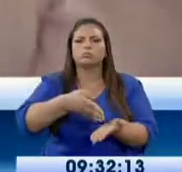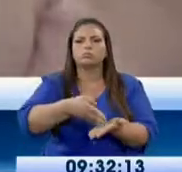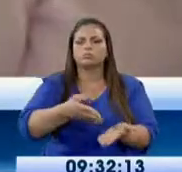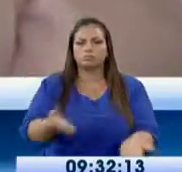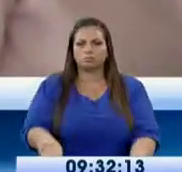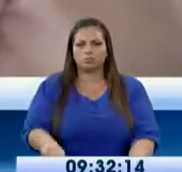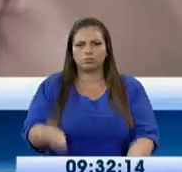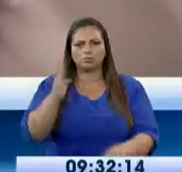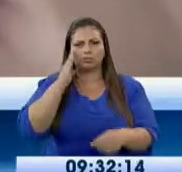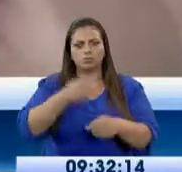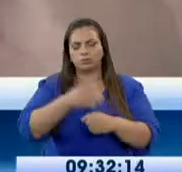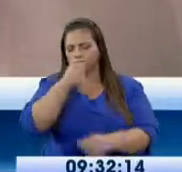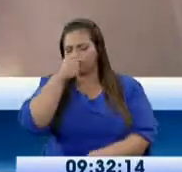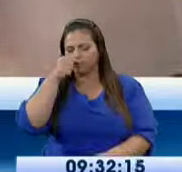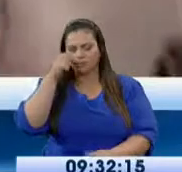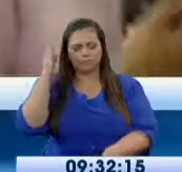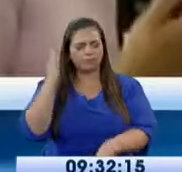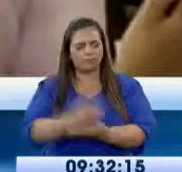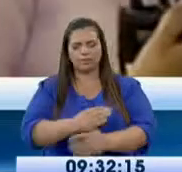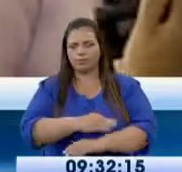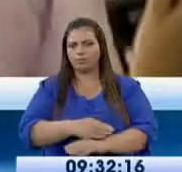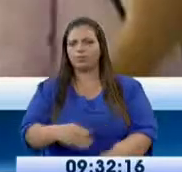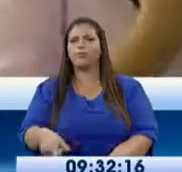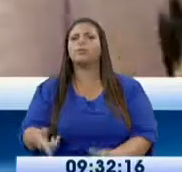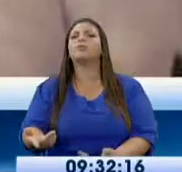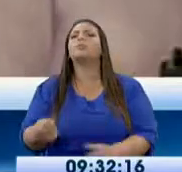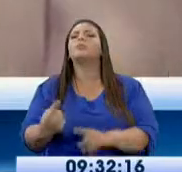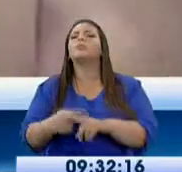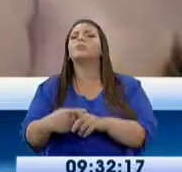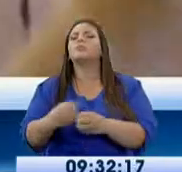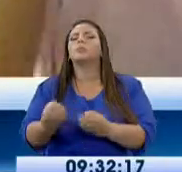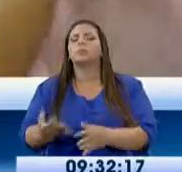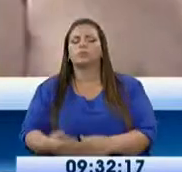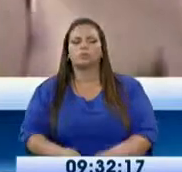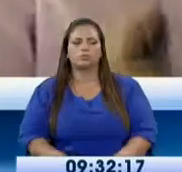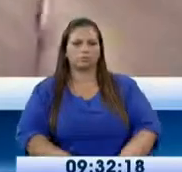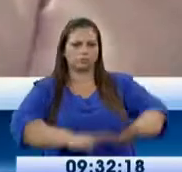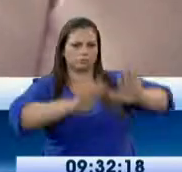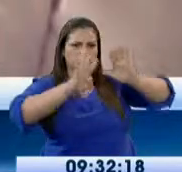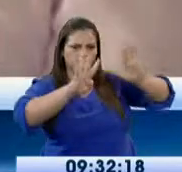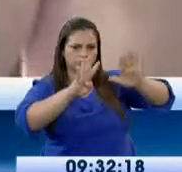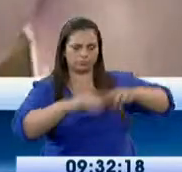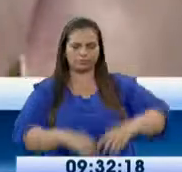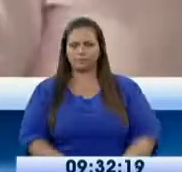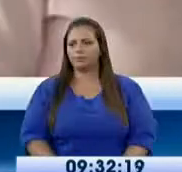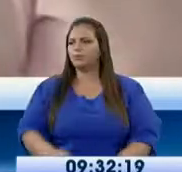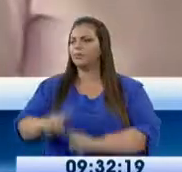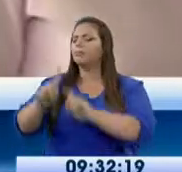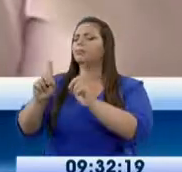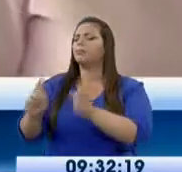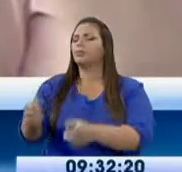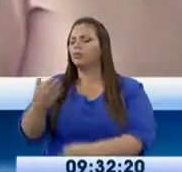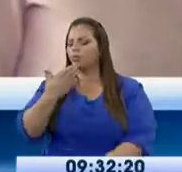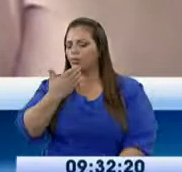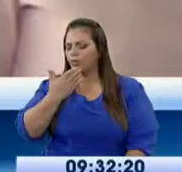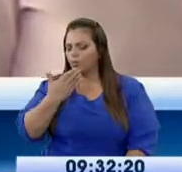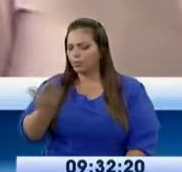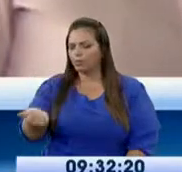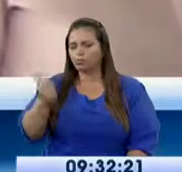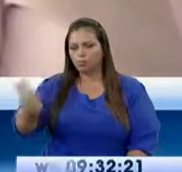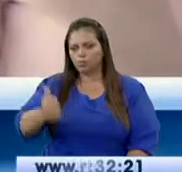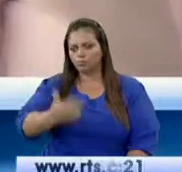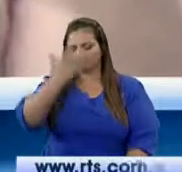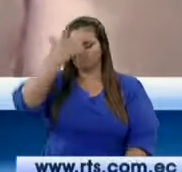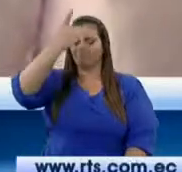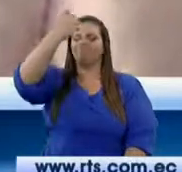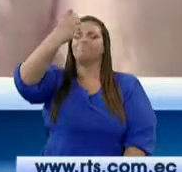de las drogas. Sí. ¿Qué te impulsó a ti a decir hasta el día de hoy voy a consumir drogas? Ver